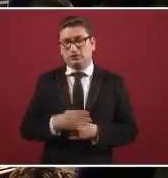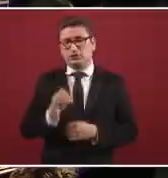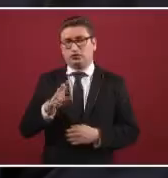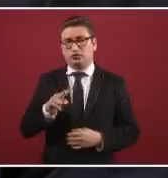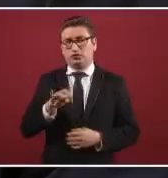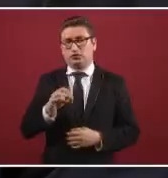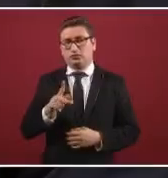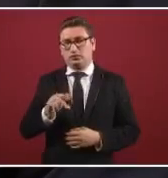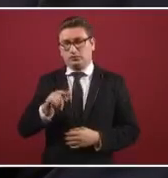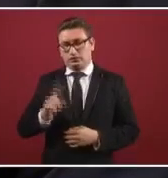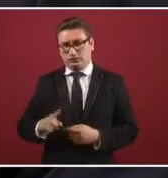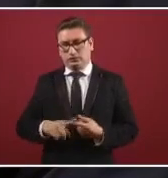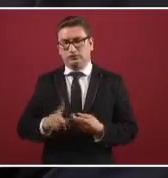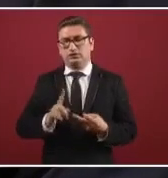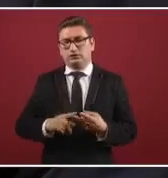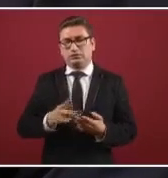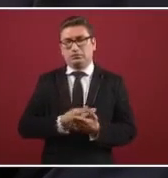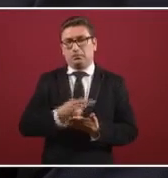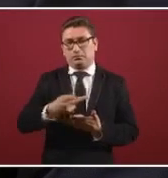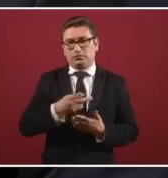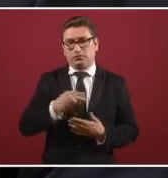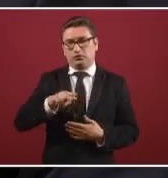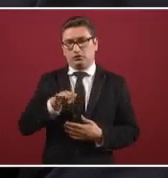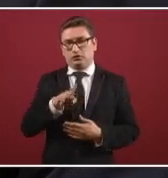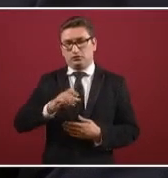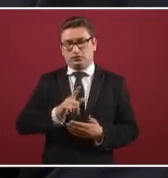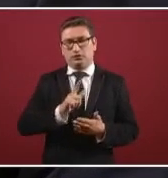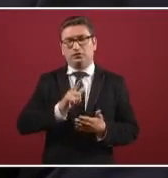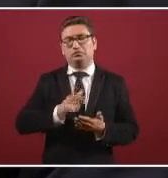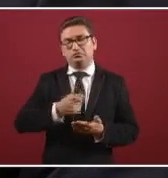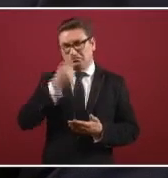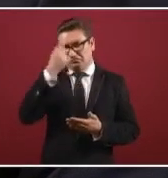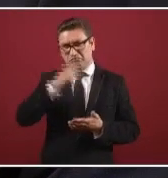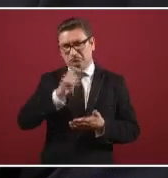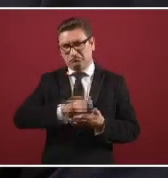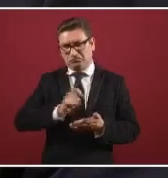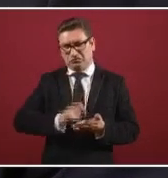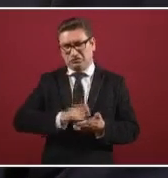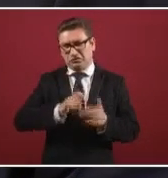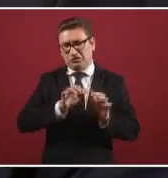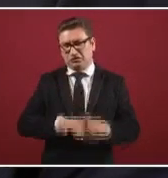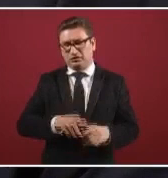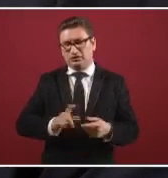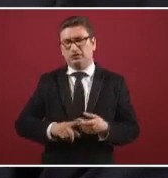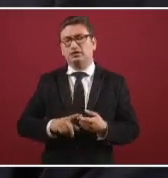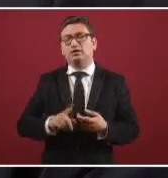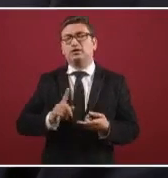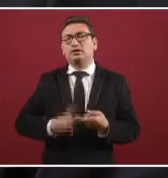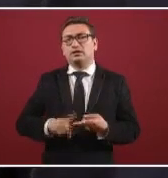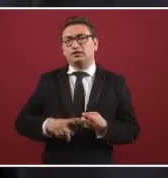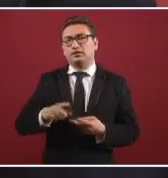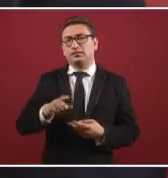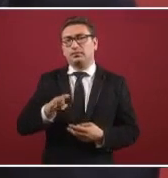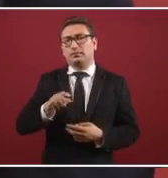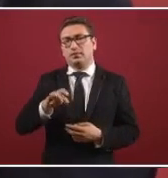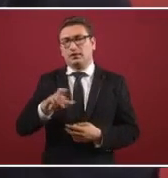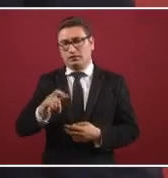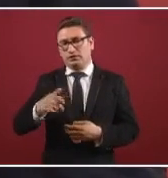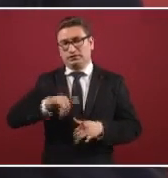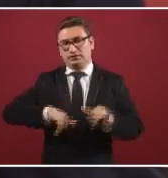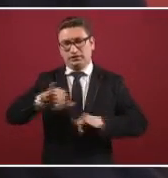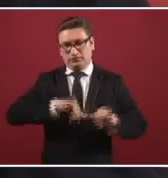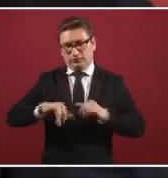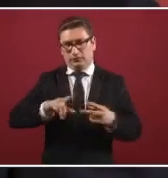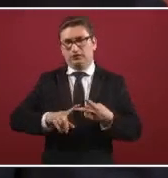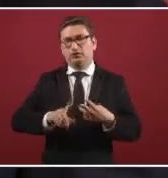Paz, Premio Nobel de Literatura, y a Mario Molina, que obtuvo el Premio Nobel de Química, y al olvidado Alfonso